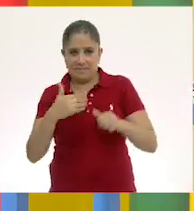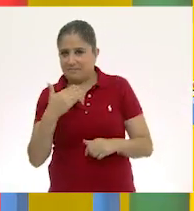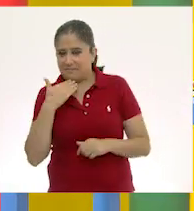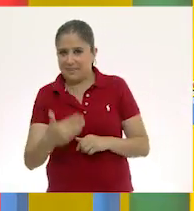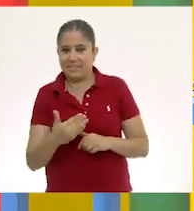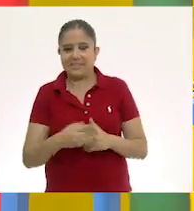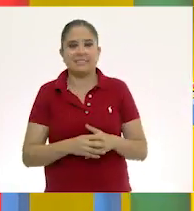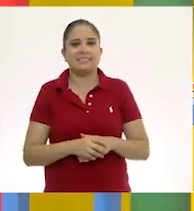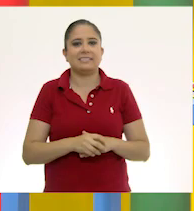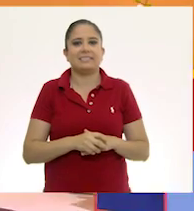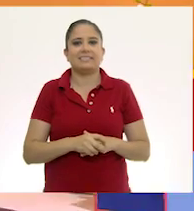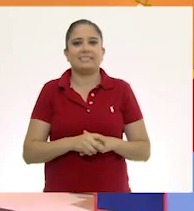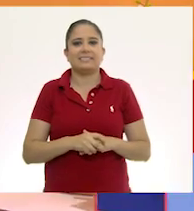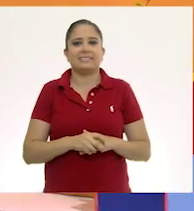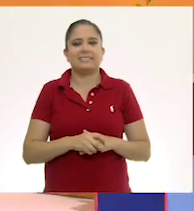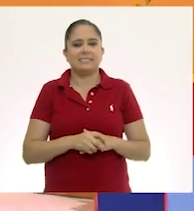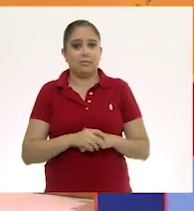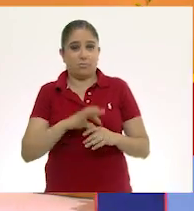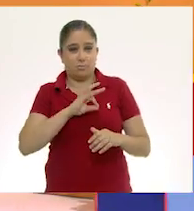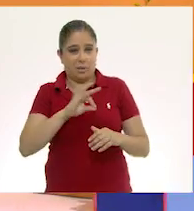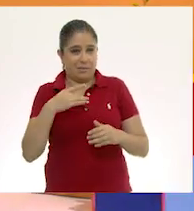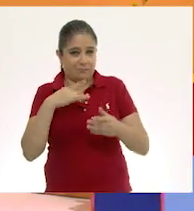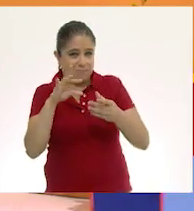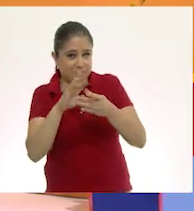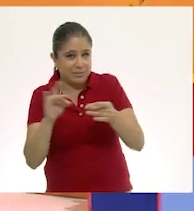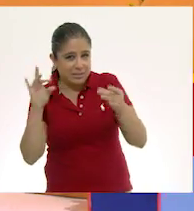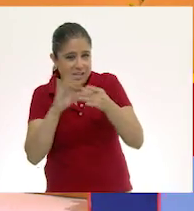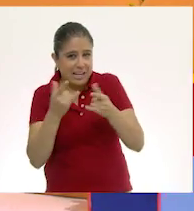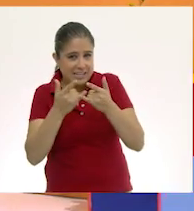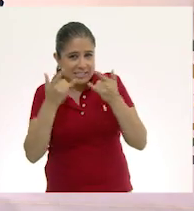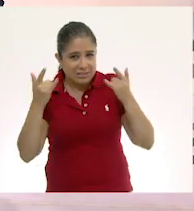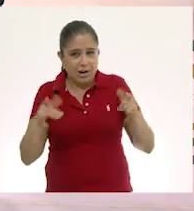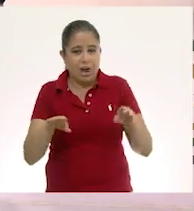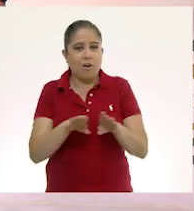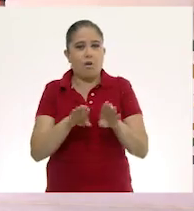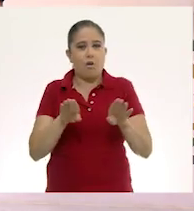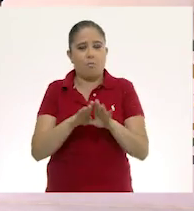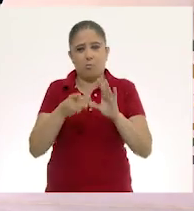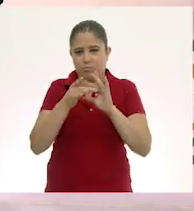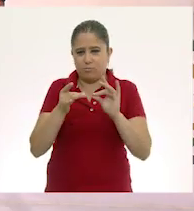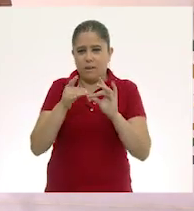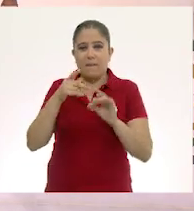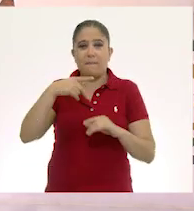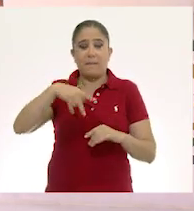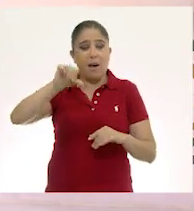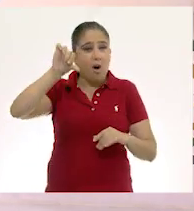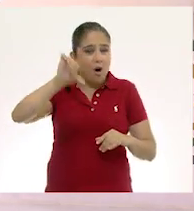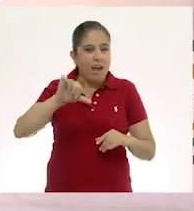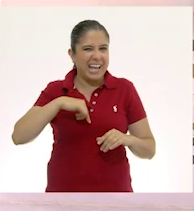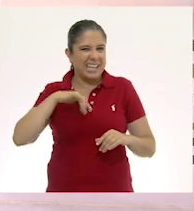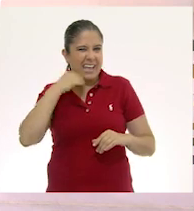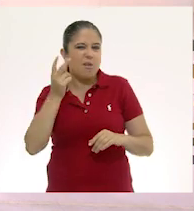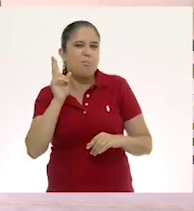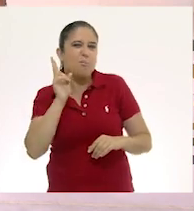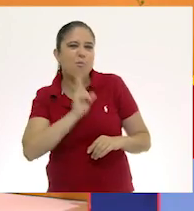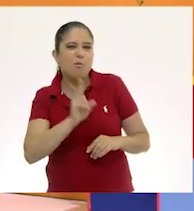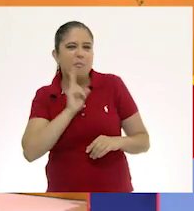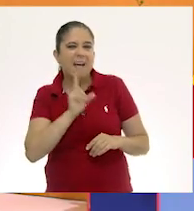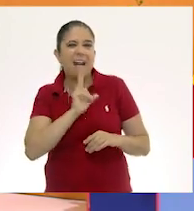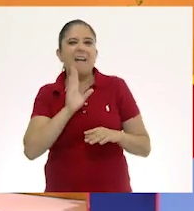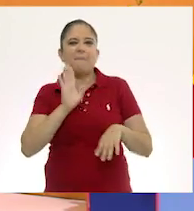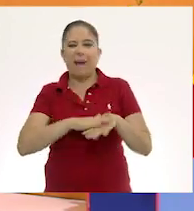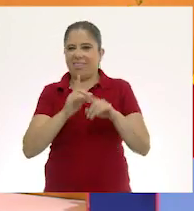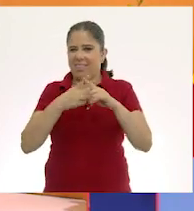Ajá. Podría contarte la historia como se cuenta normalmente, pero quiero que hoy probemos algo que es un